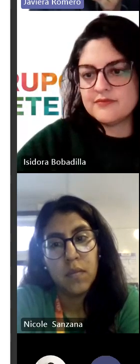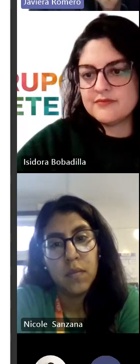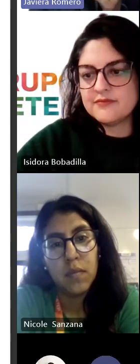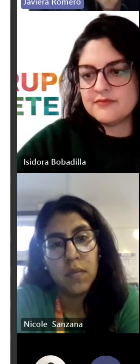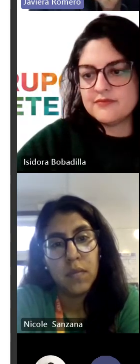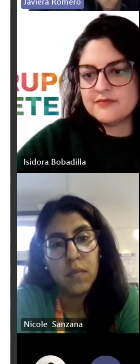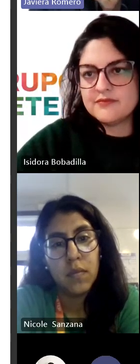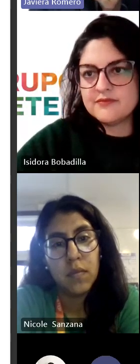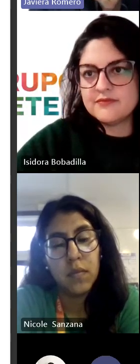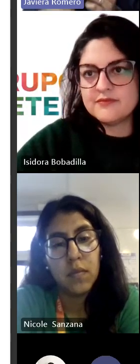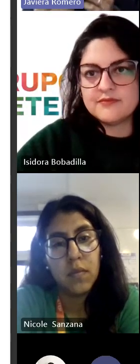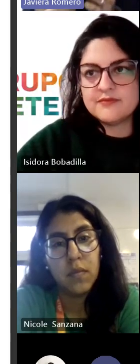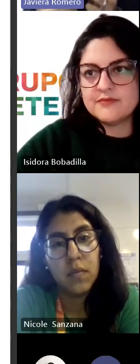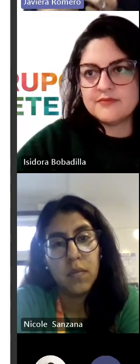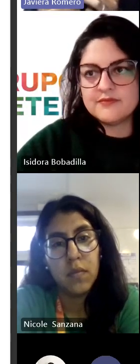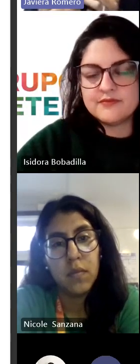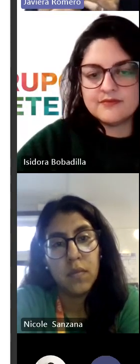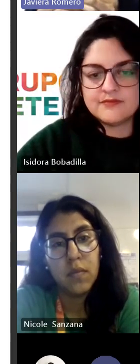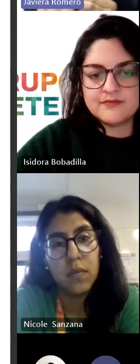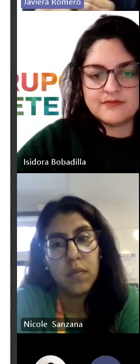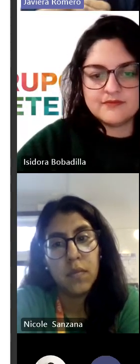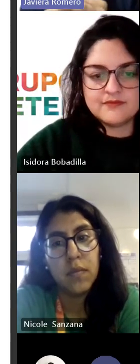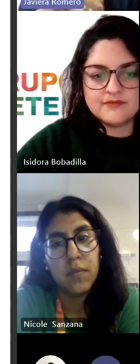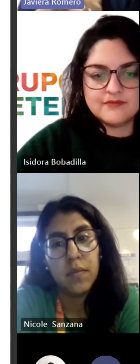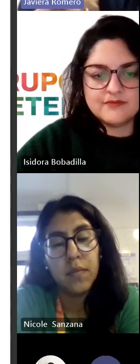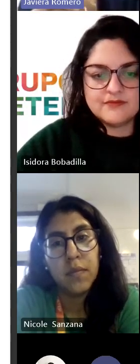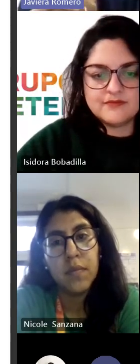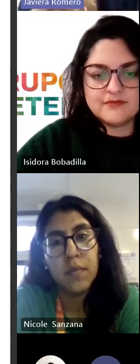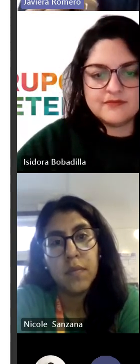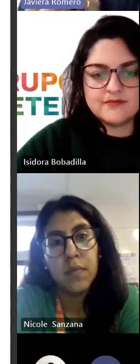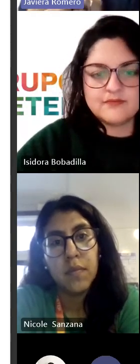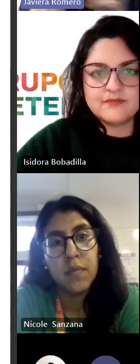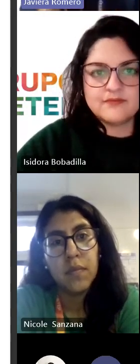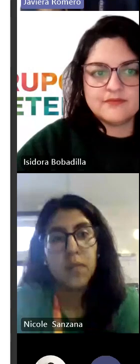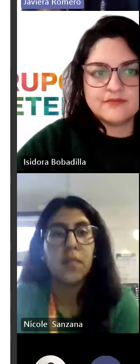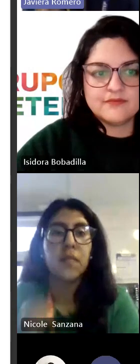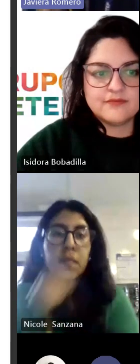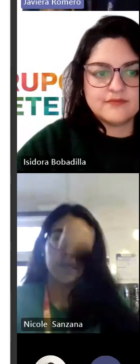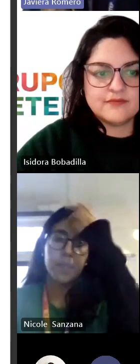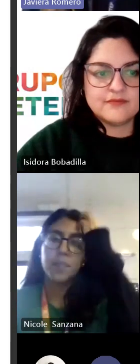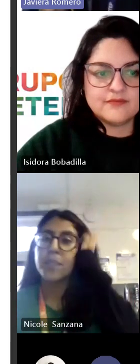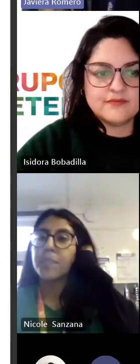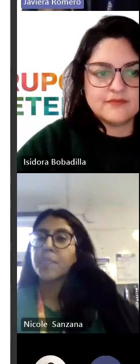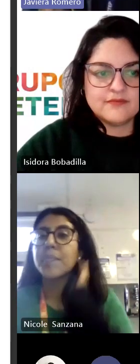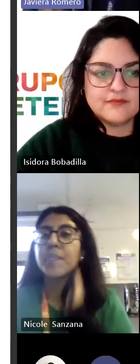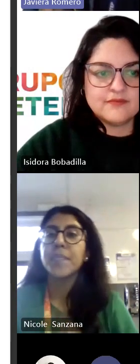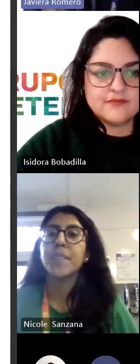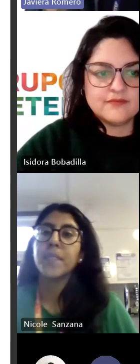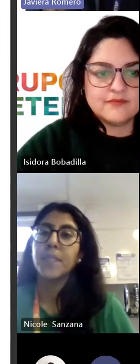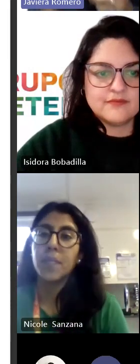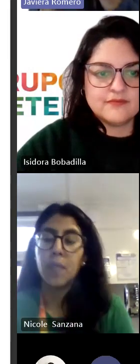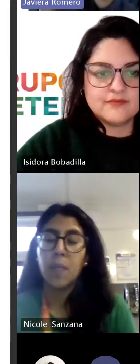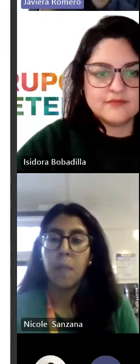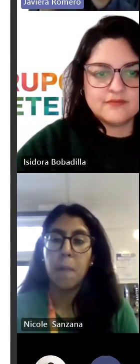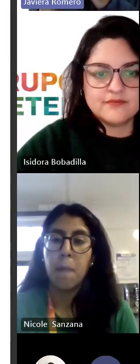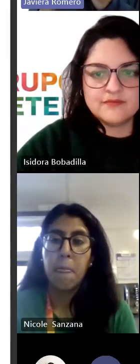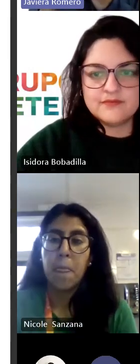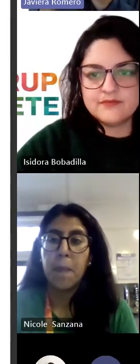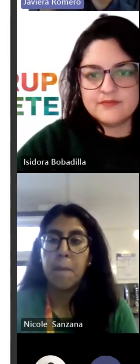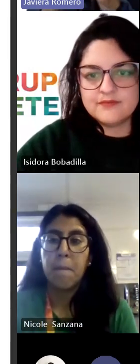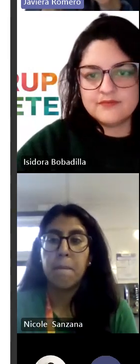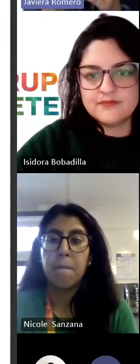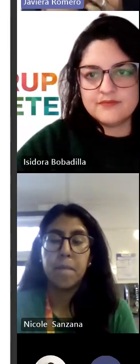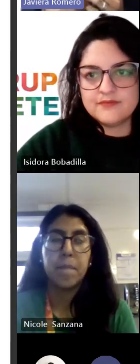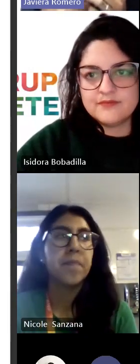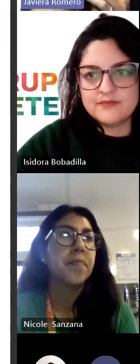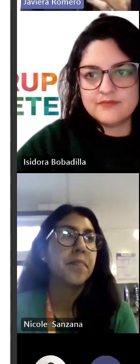lo que es una ideación de un intento y de un suicidio. Cuando hablamos de ideación suicida, hablamos de un continuo que tiene